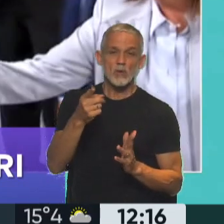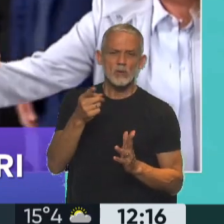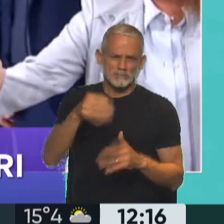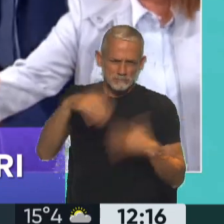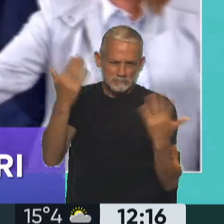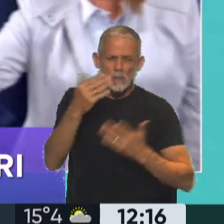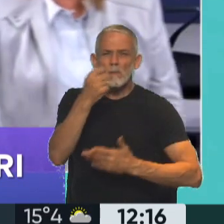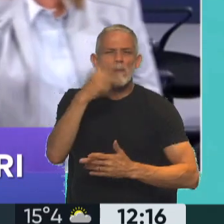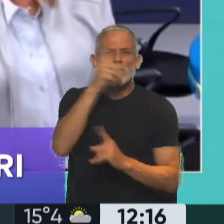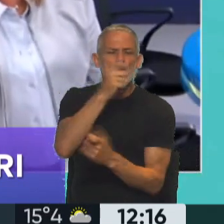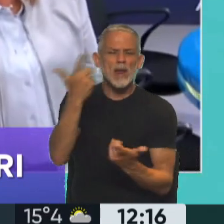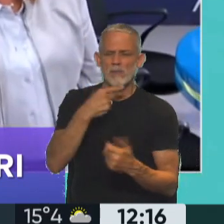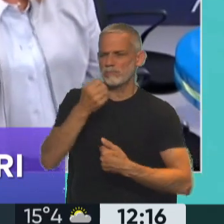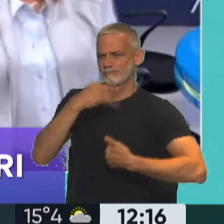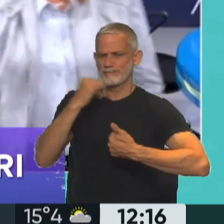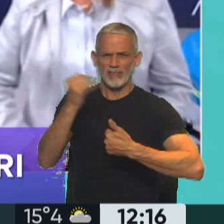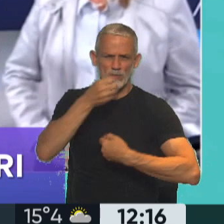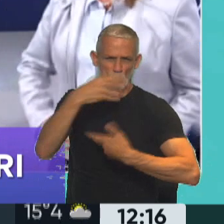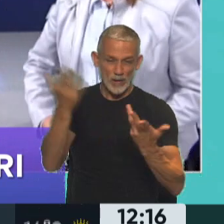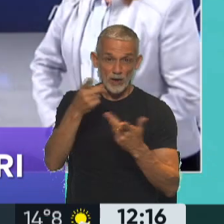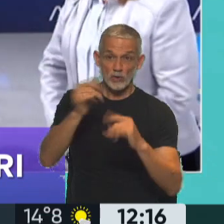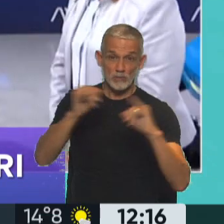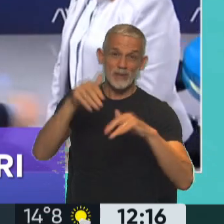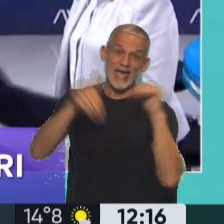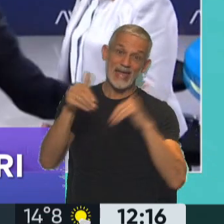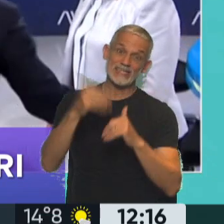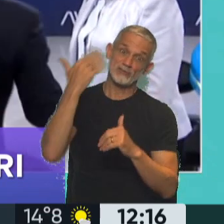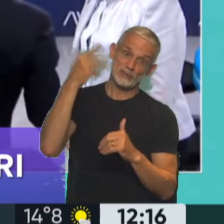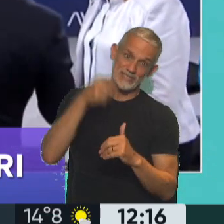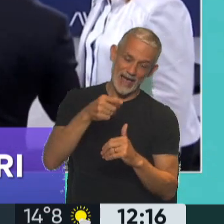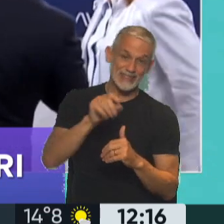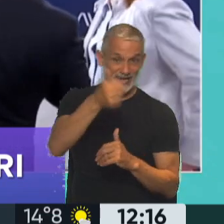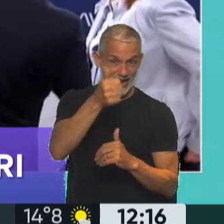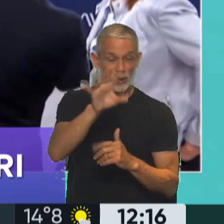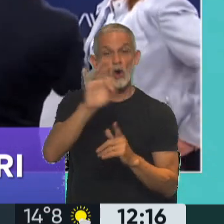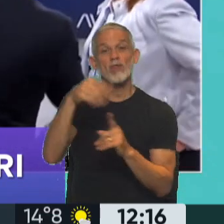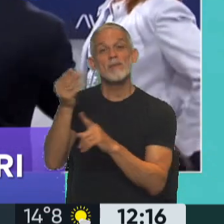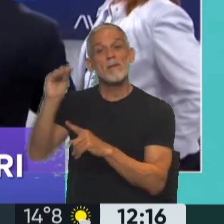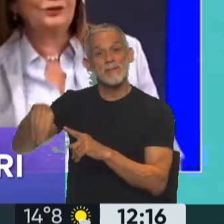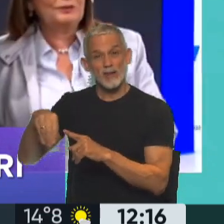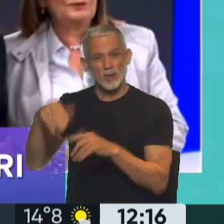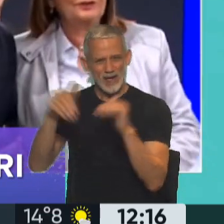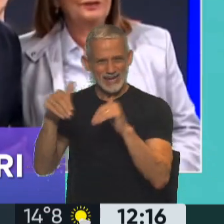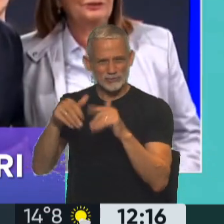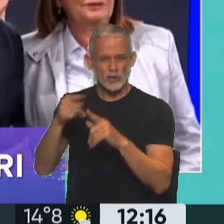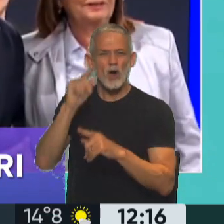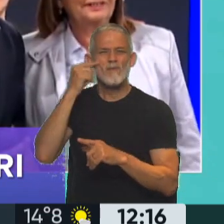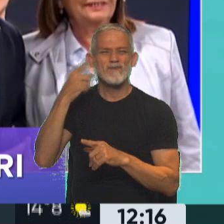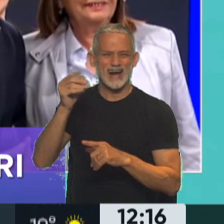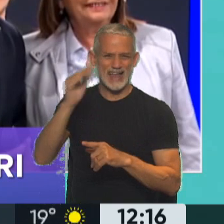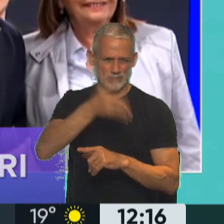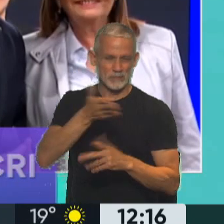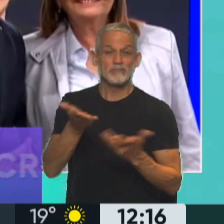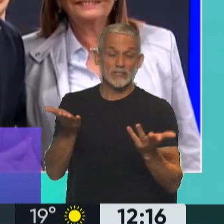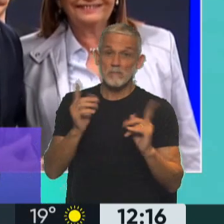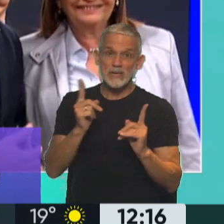escrúpulos Macri y lo ha manifestado en las elecciones, tanto en la que ganó como la que perdió con Alberto Fernández.